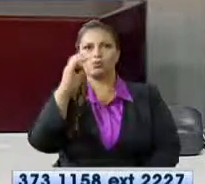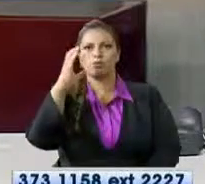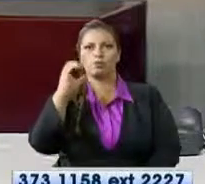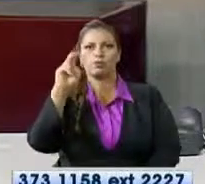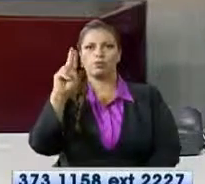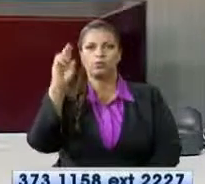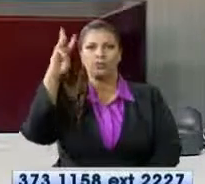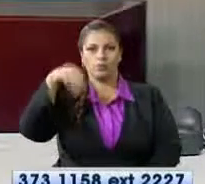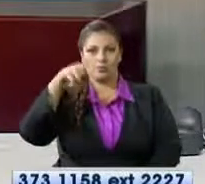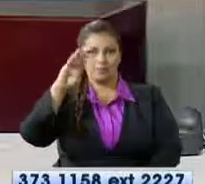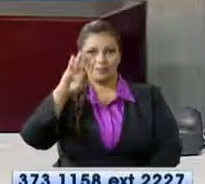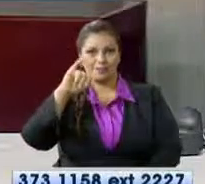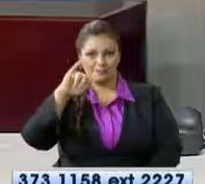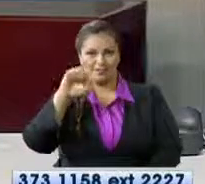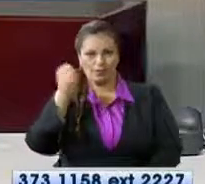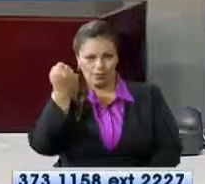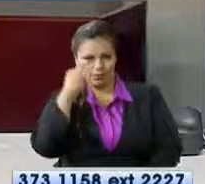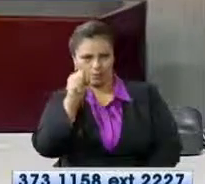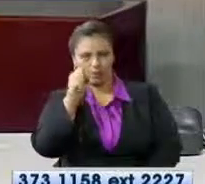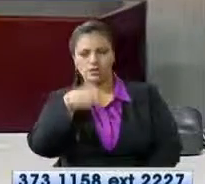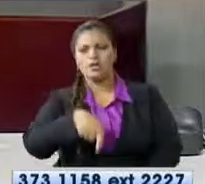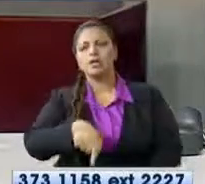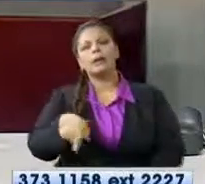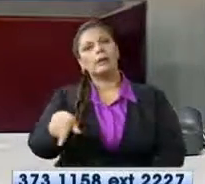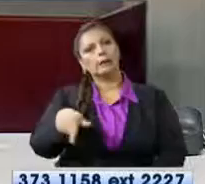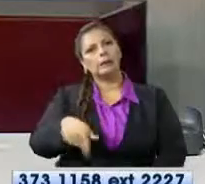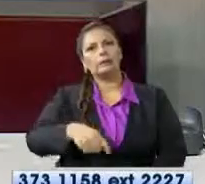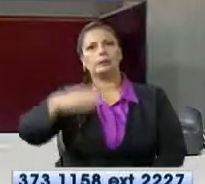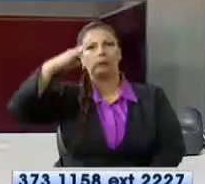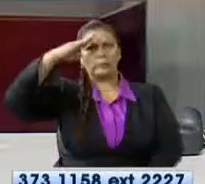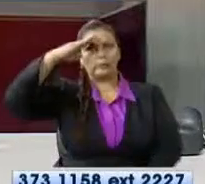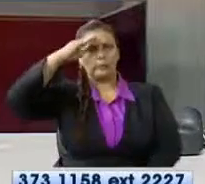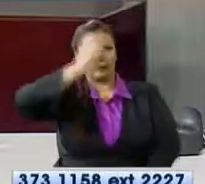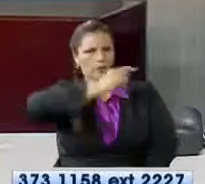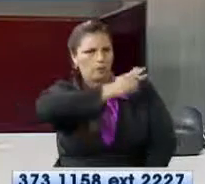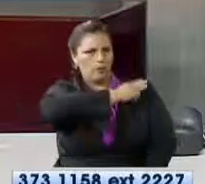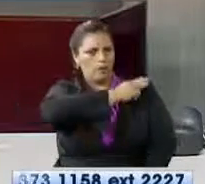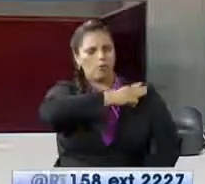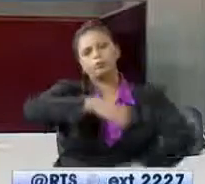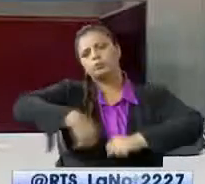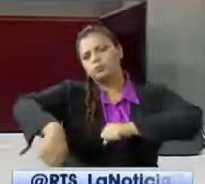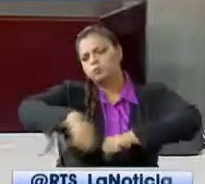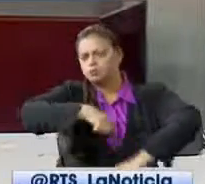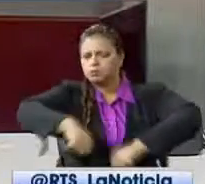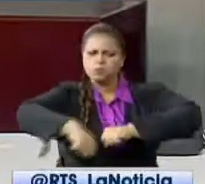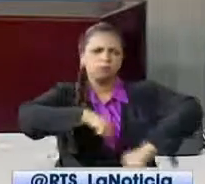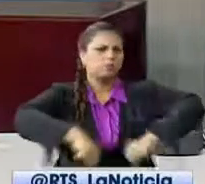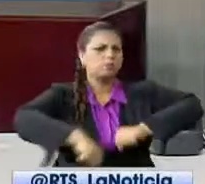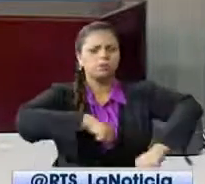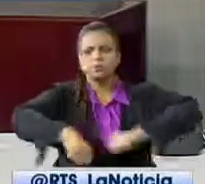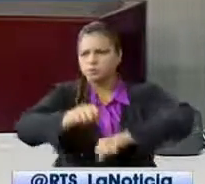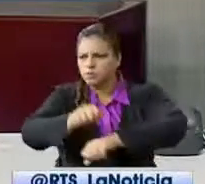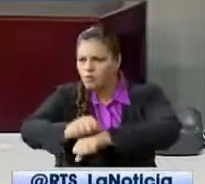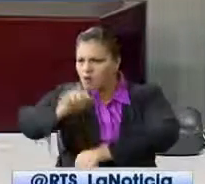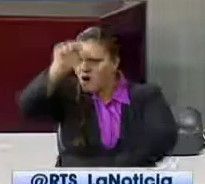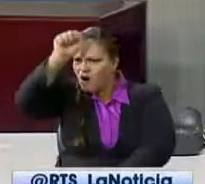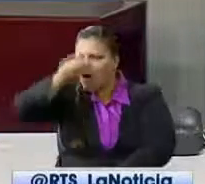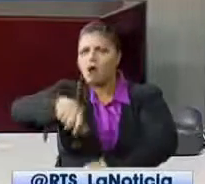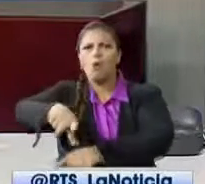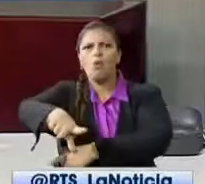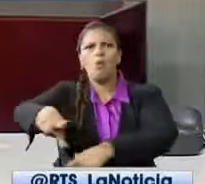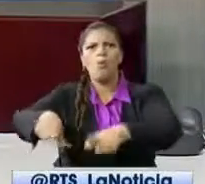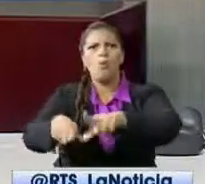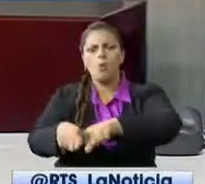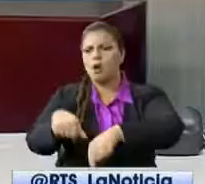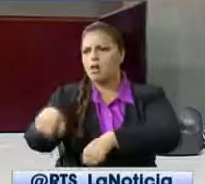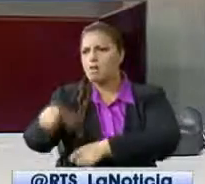donde supuestamente se procesaba combustible de forma artesanal fue desmantelado. Como consecuencia de este operativo,